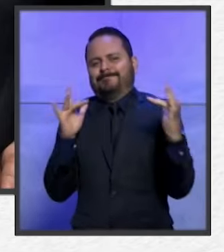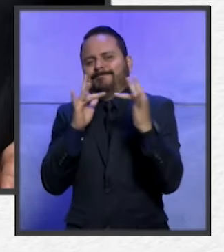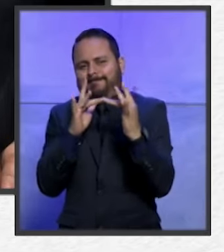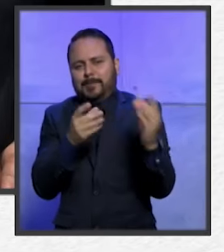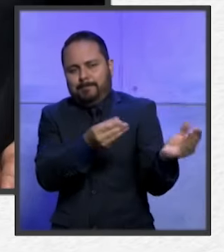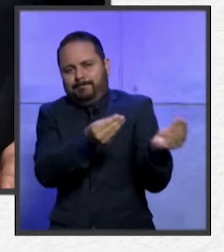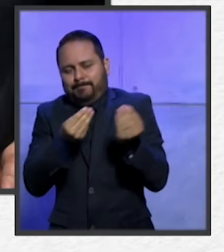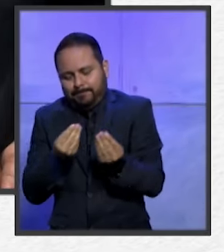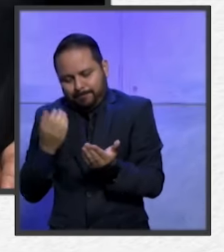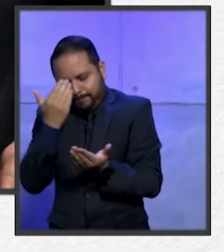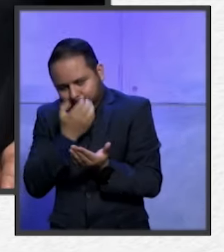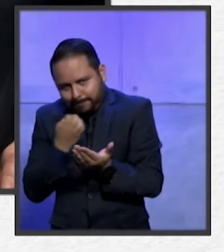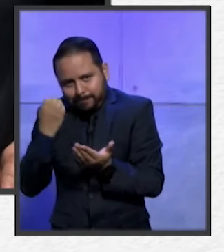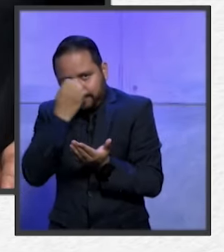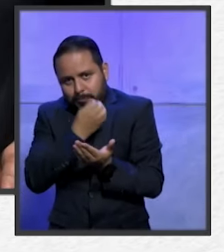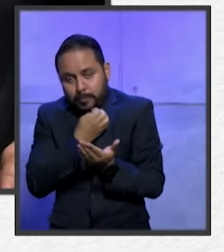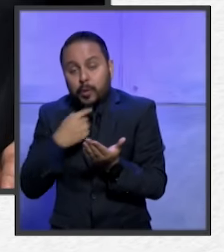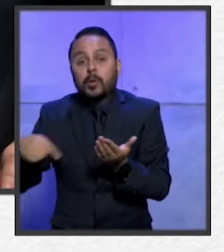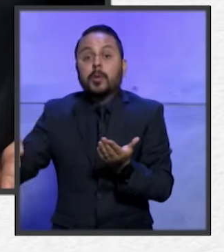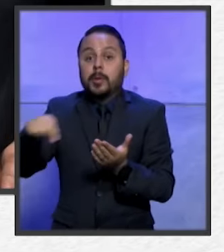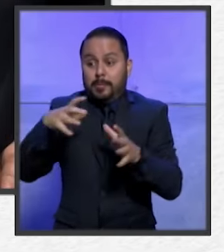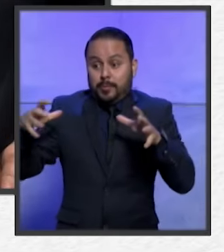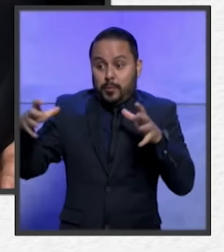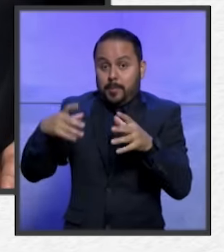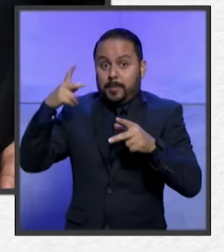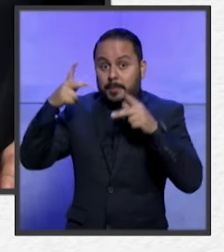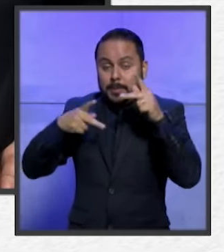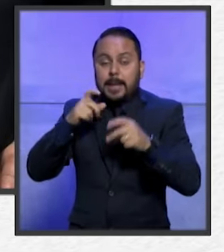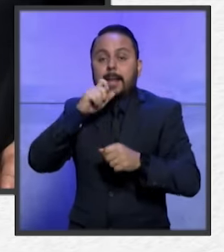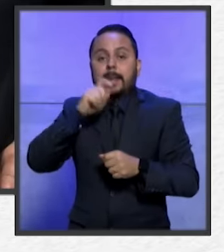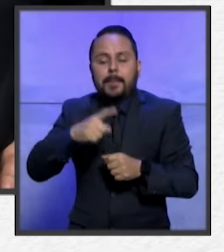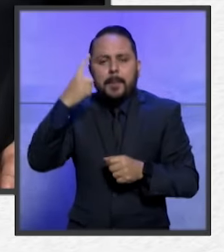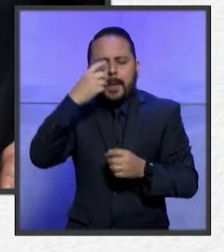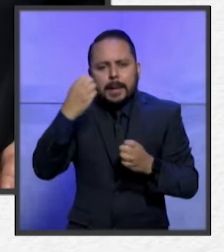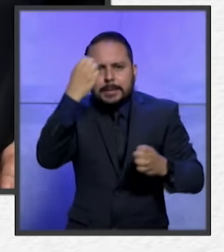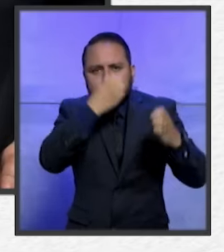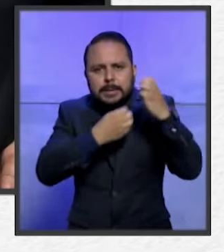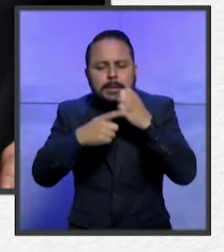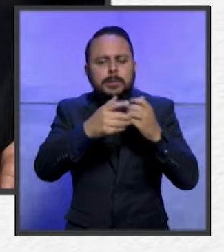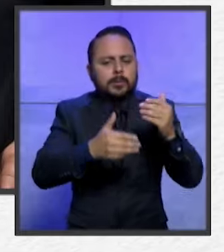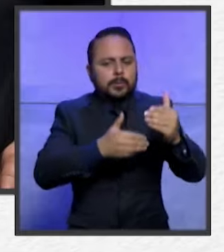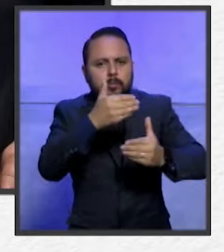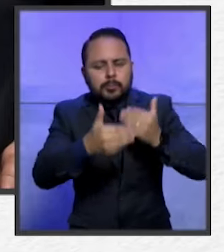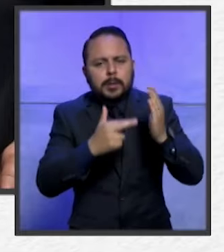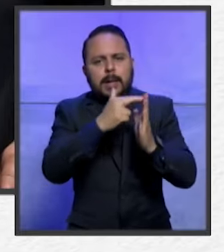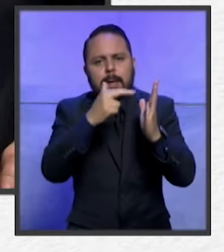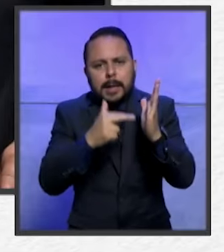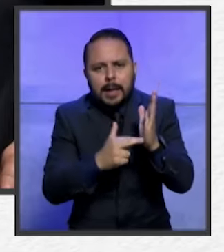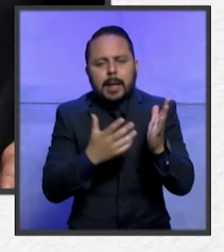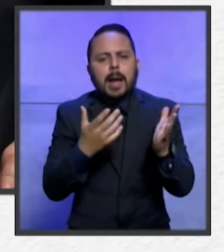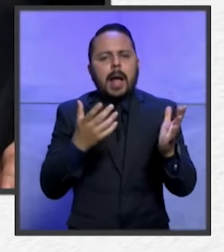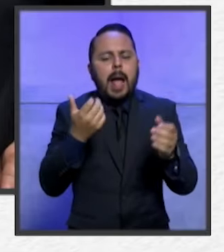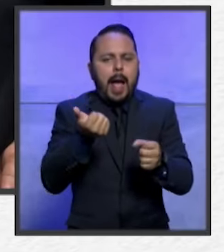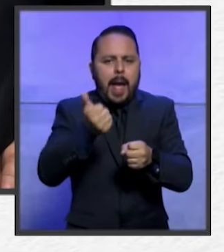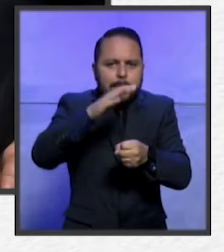distancia también eh somos una autoridad sustanciadora de procedimientos de responsabilidad